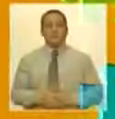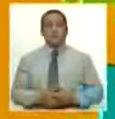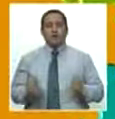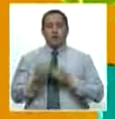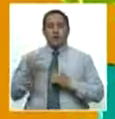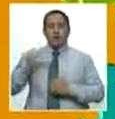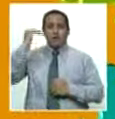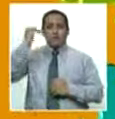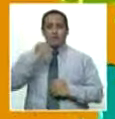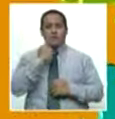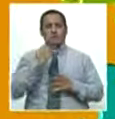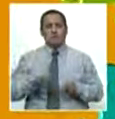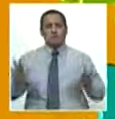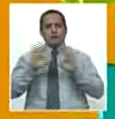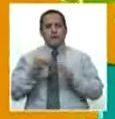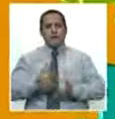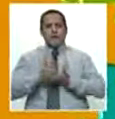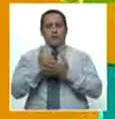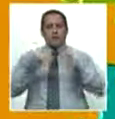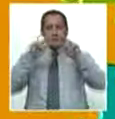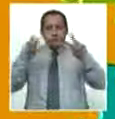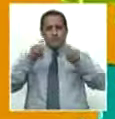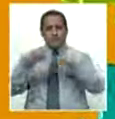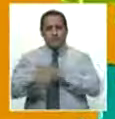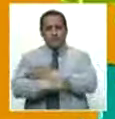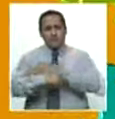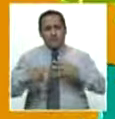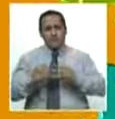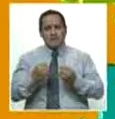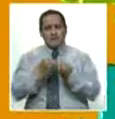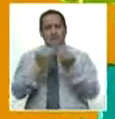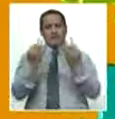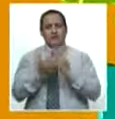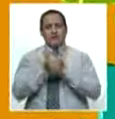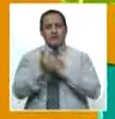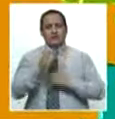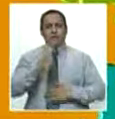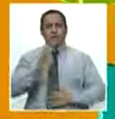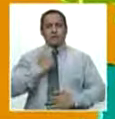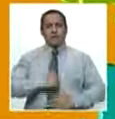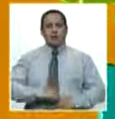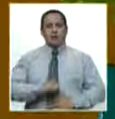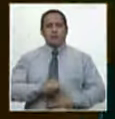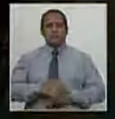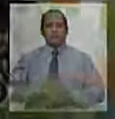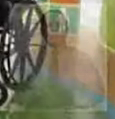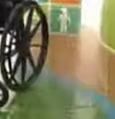Como adultos es importante que ayudemos a descubrir y fortalecer las habilidades de nuestros hijos.